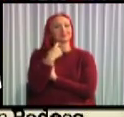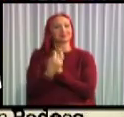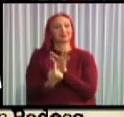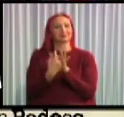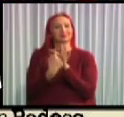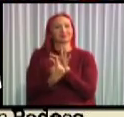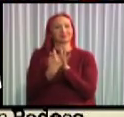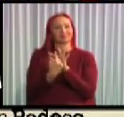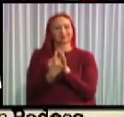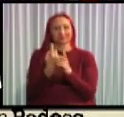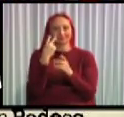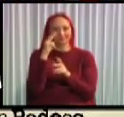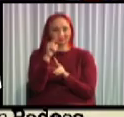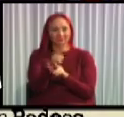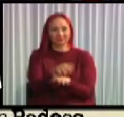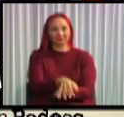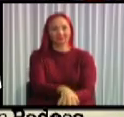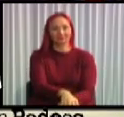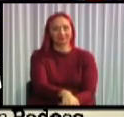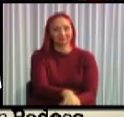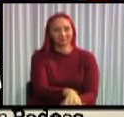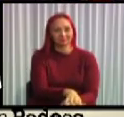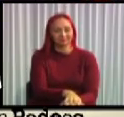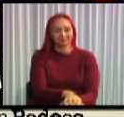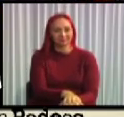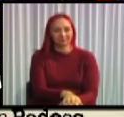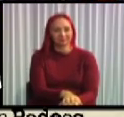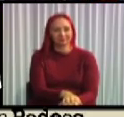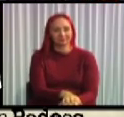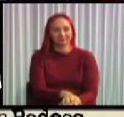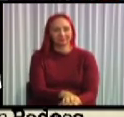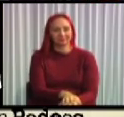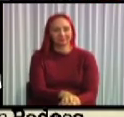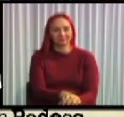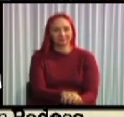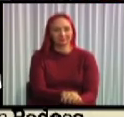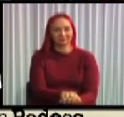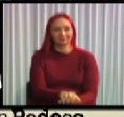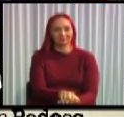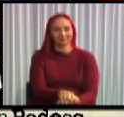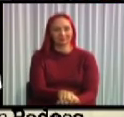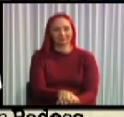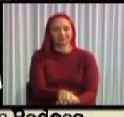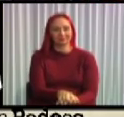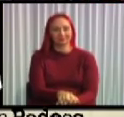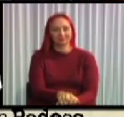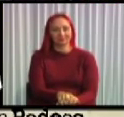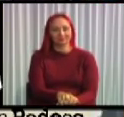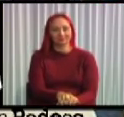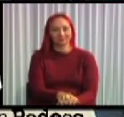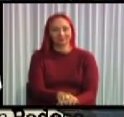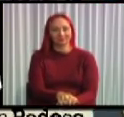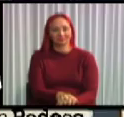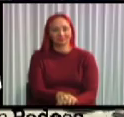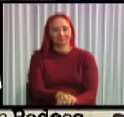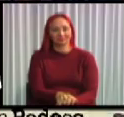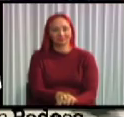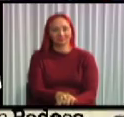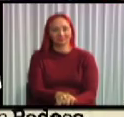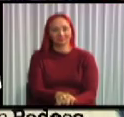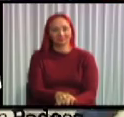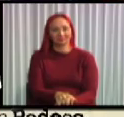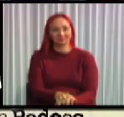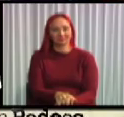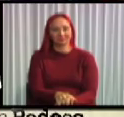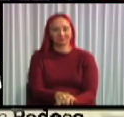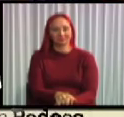levantarla. Ay, Dios guarde lo diera a McDonald's haciendo eso. Así. Así no, así. Dios,